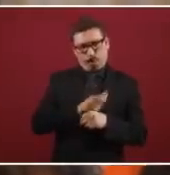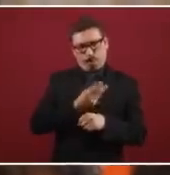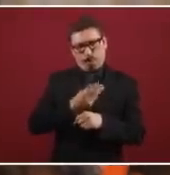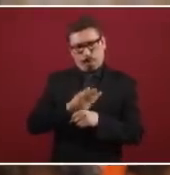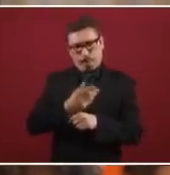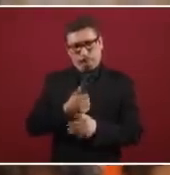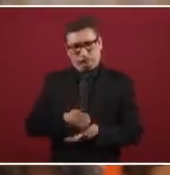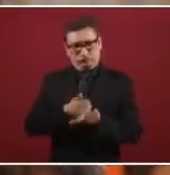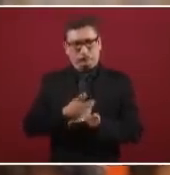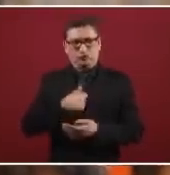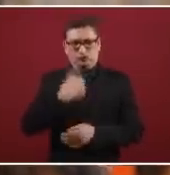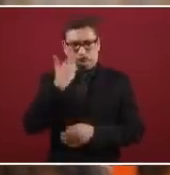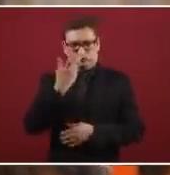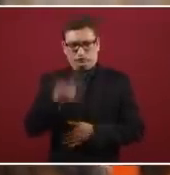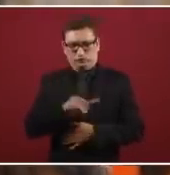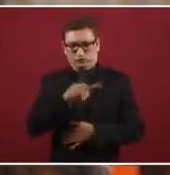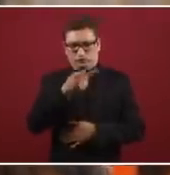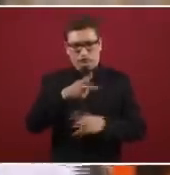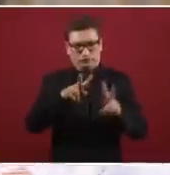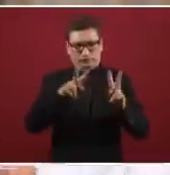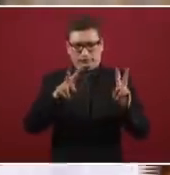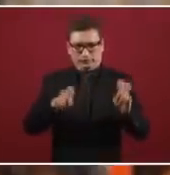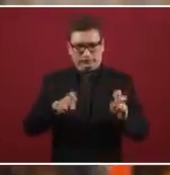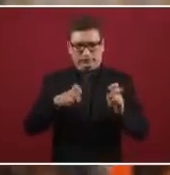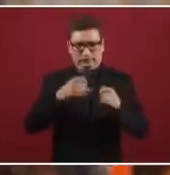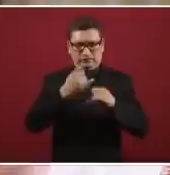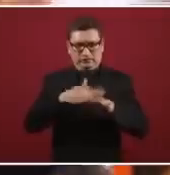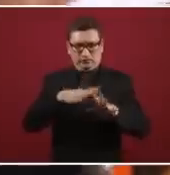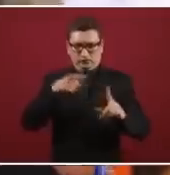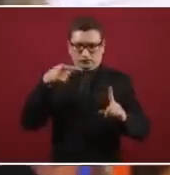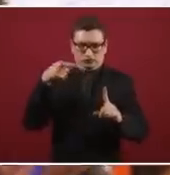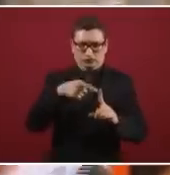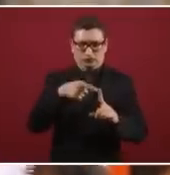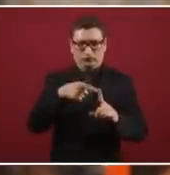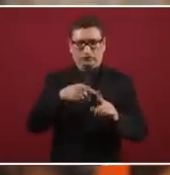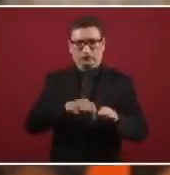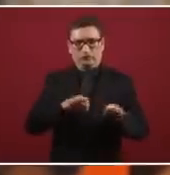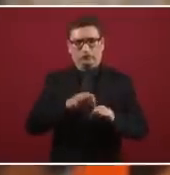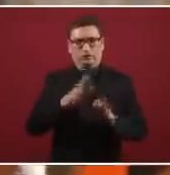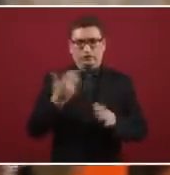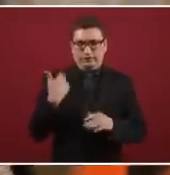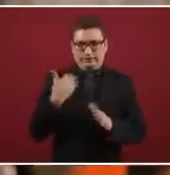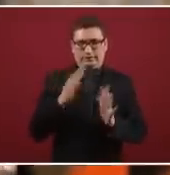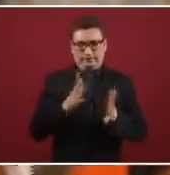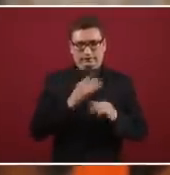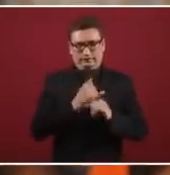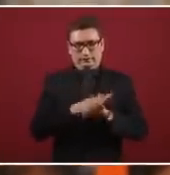preguntar por datos concretos, sobre todo por el plazo. Ahí están los datos.